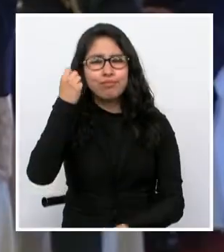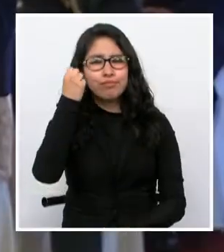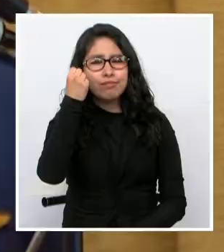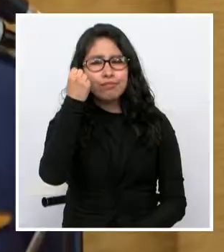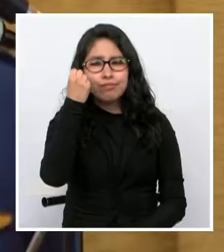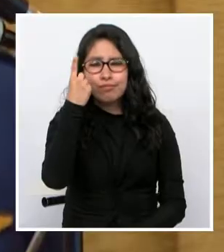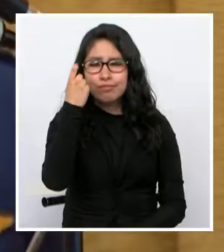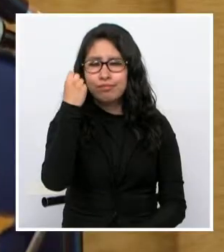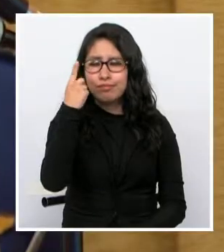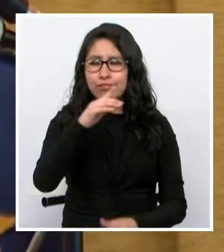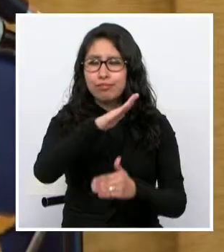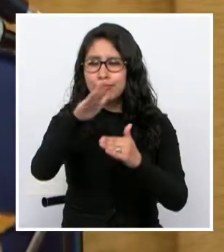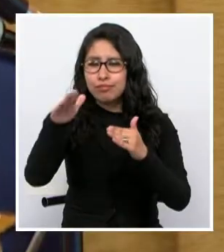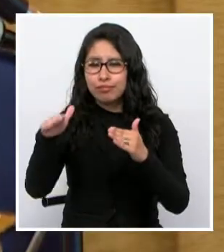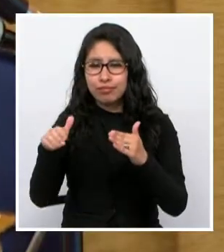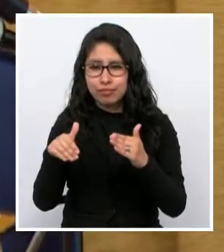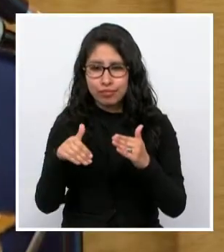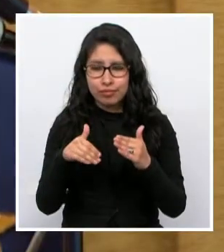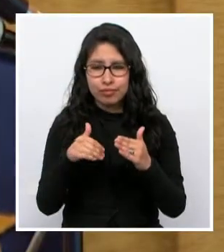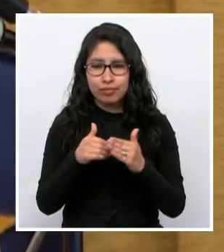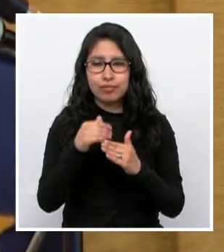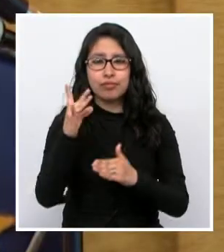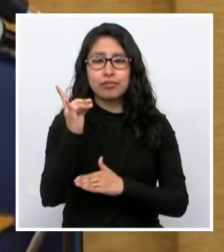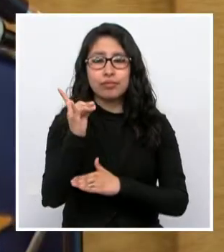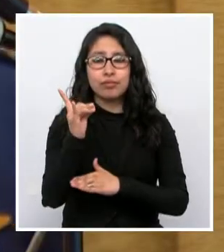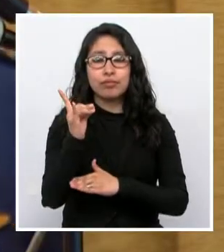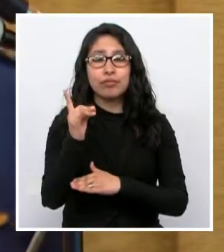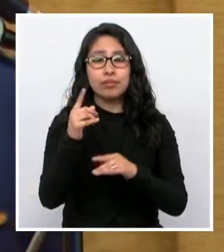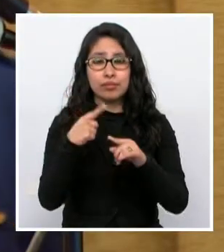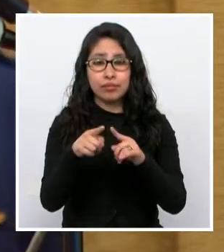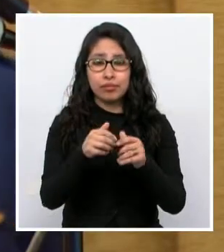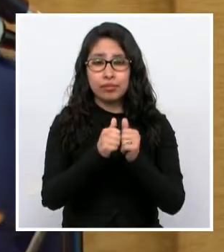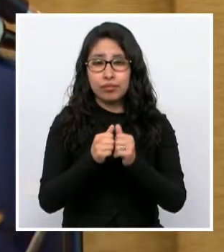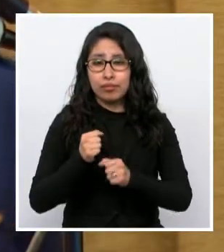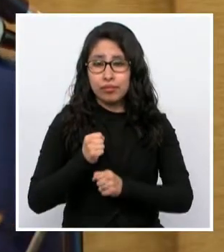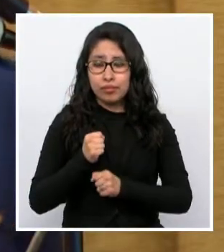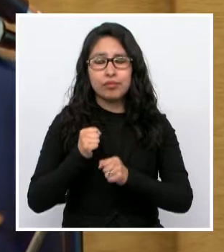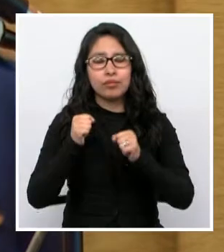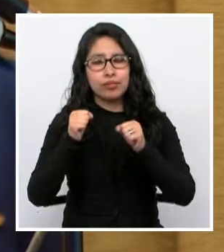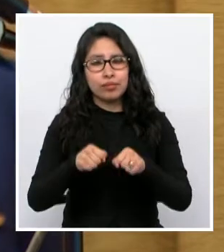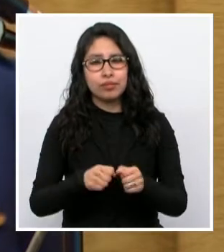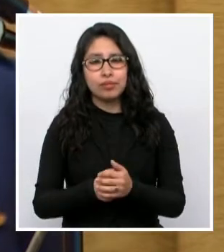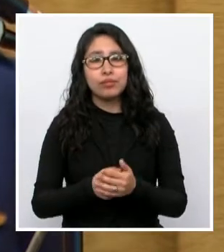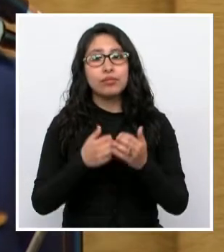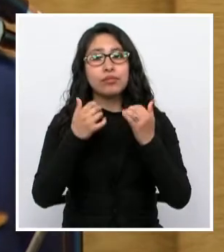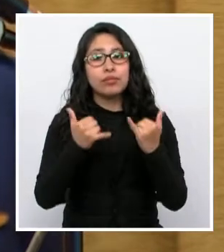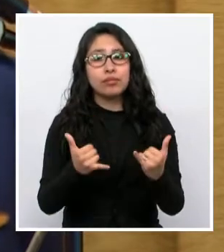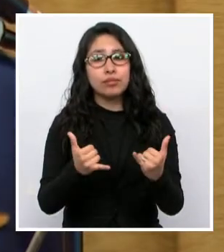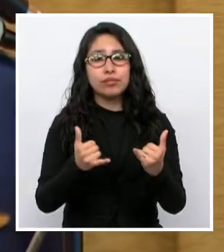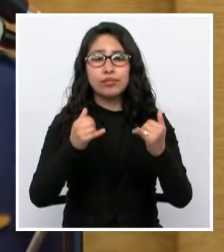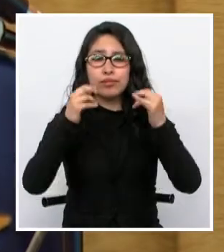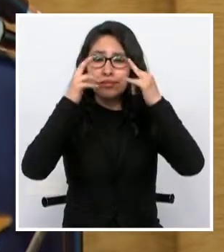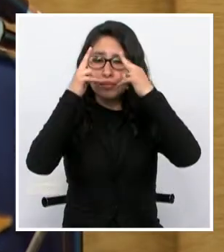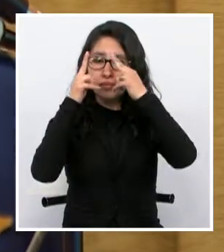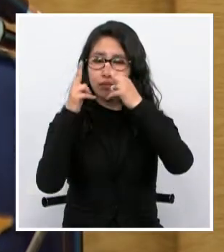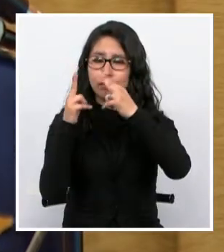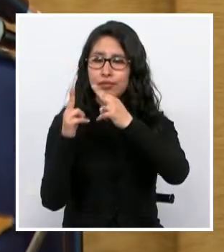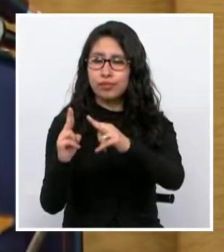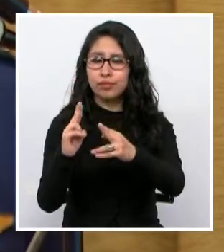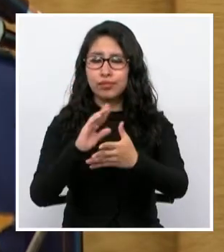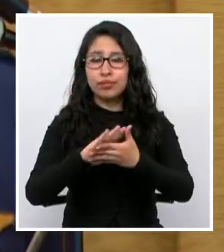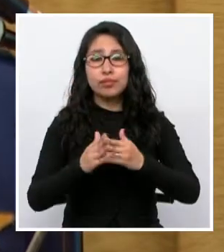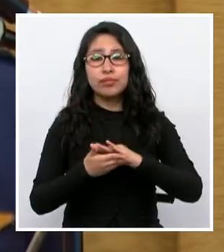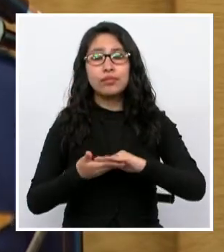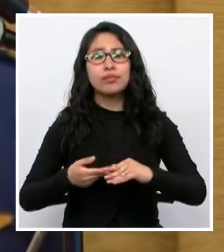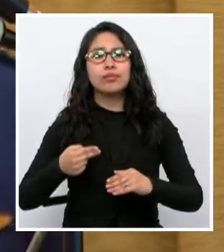boliviana sin nuestras Fuerzas Armadas. Hoy quiero rendir un homenaje histórico